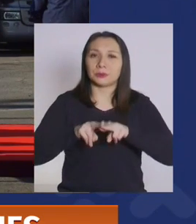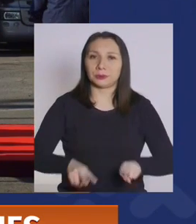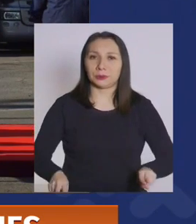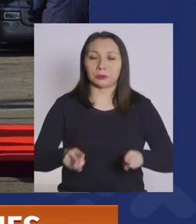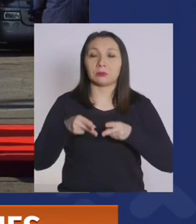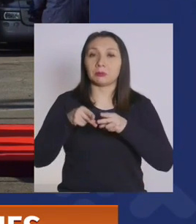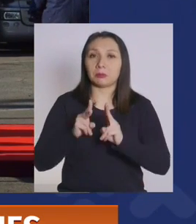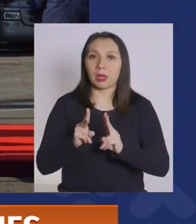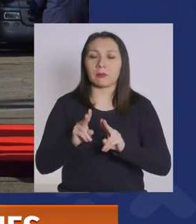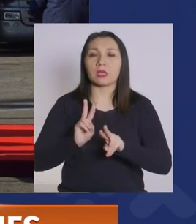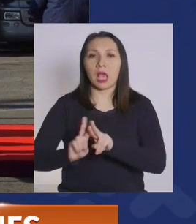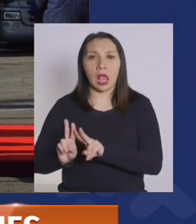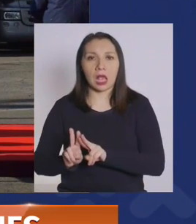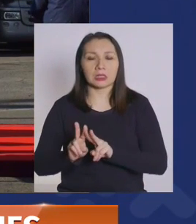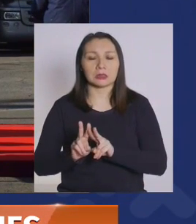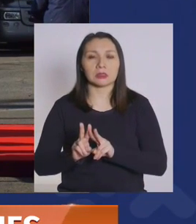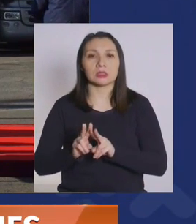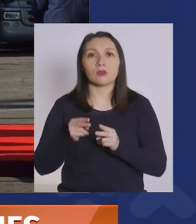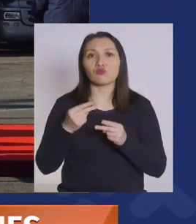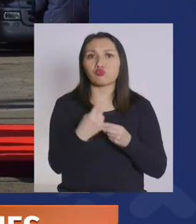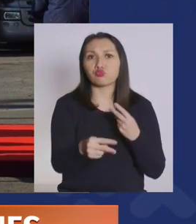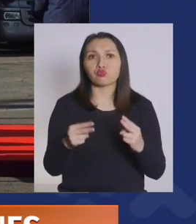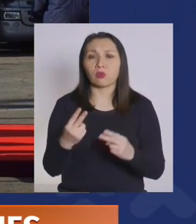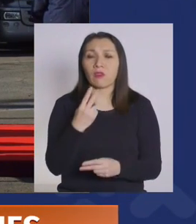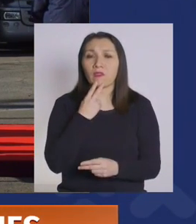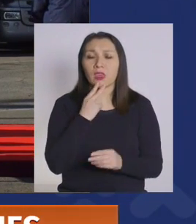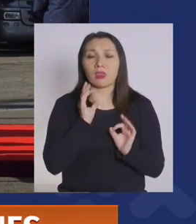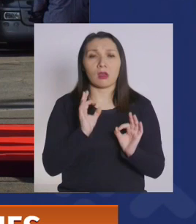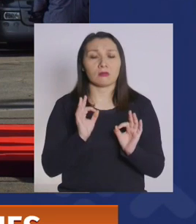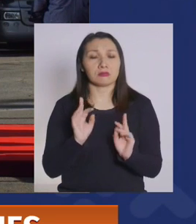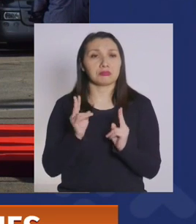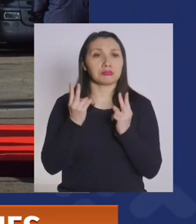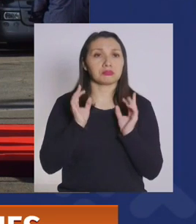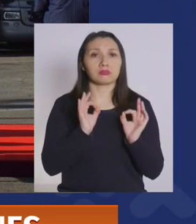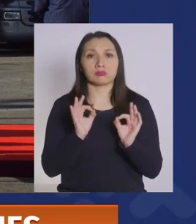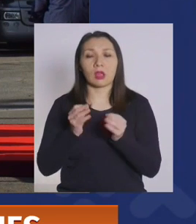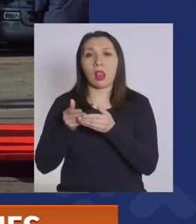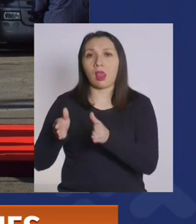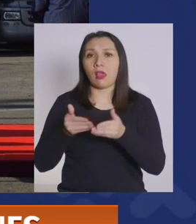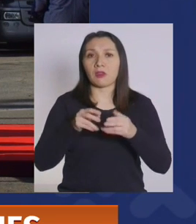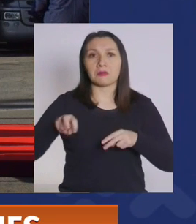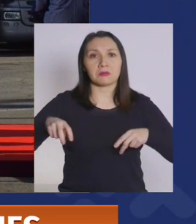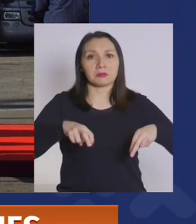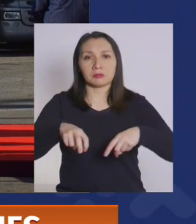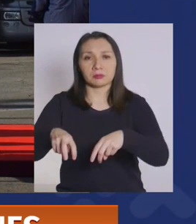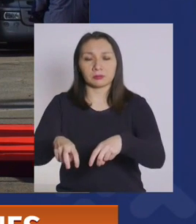y les permita ejercer sus vidas y vivir sus vidas con mayores libertades.